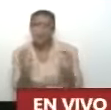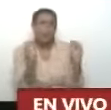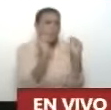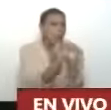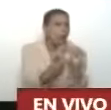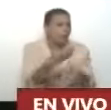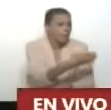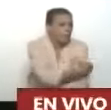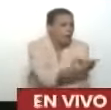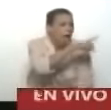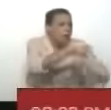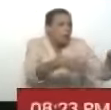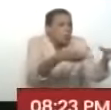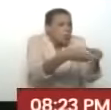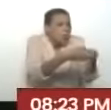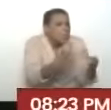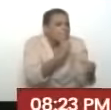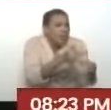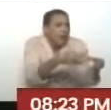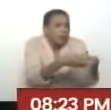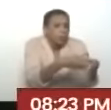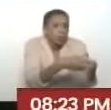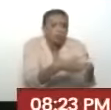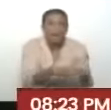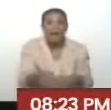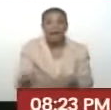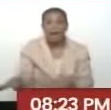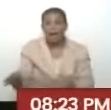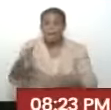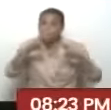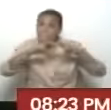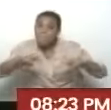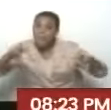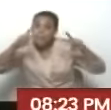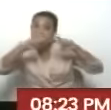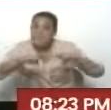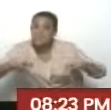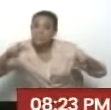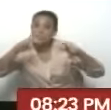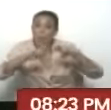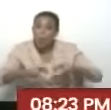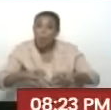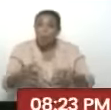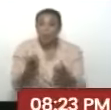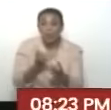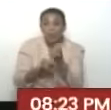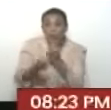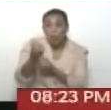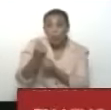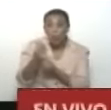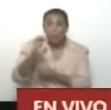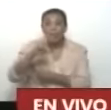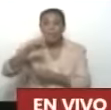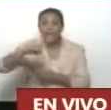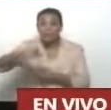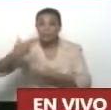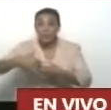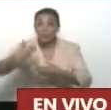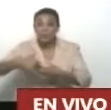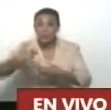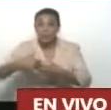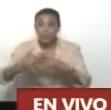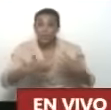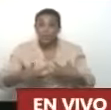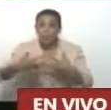días, que había adelantado una investigación de las redes de financiamiento de la ExxonMobil a un grupo